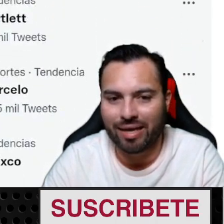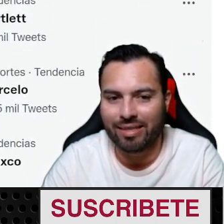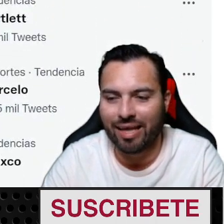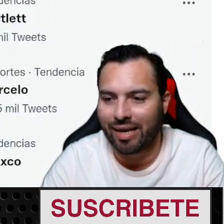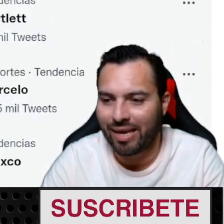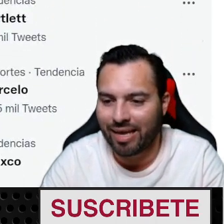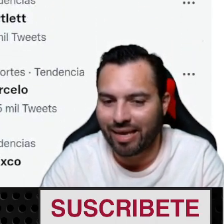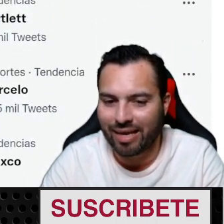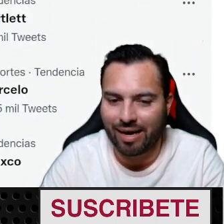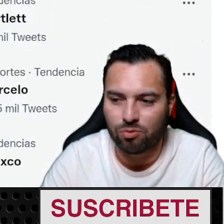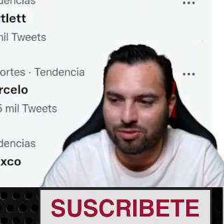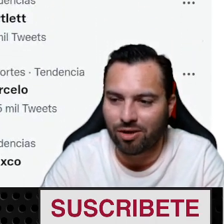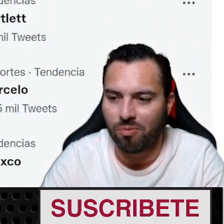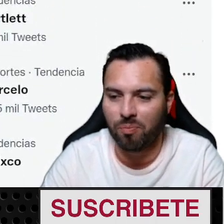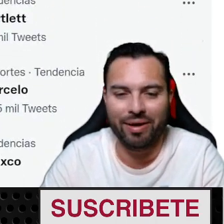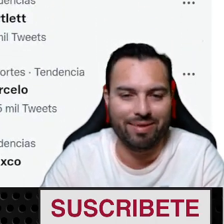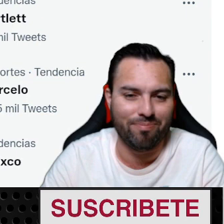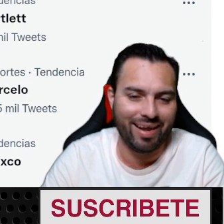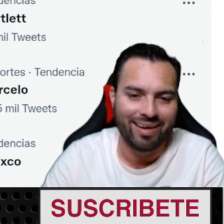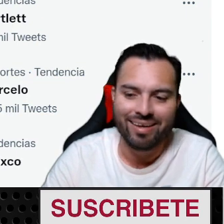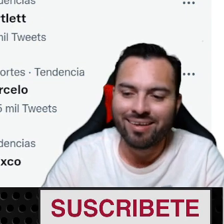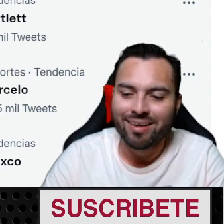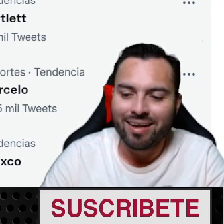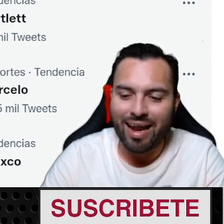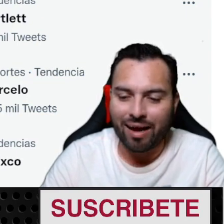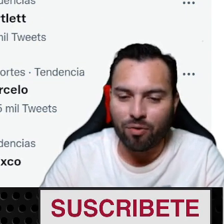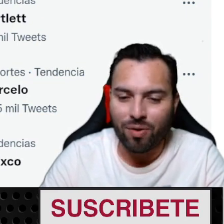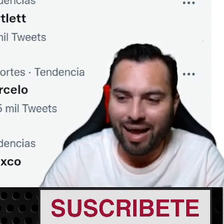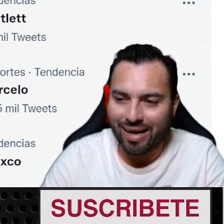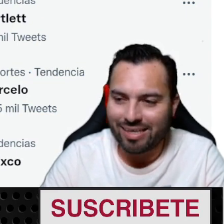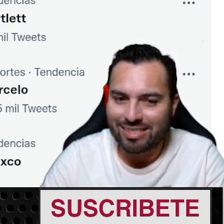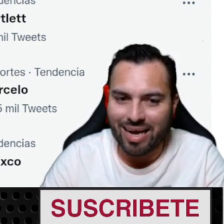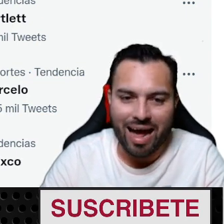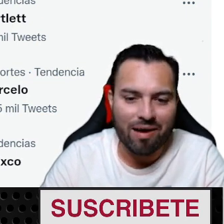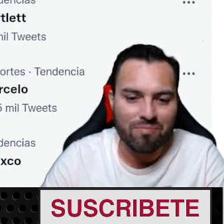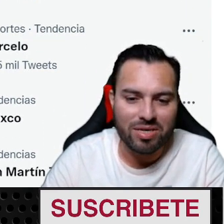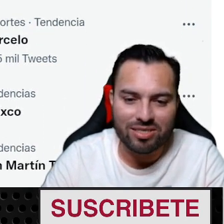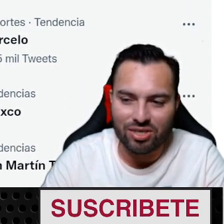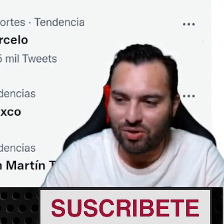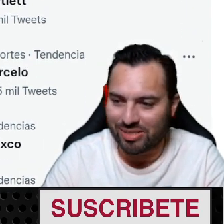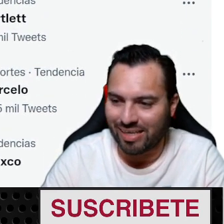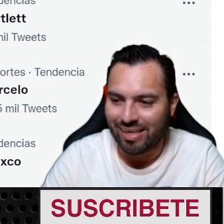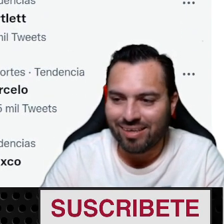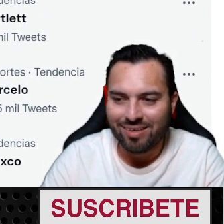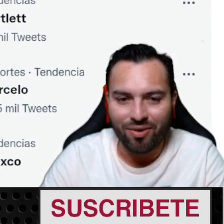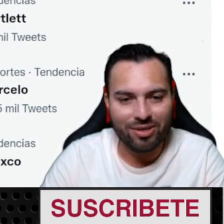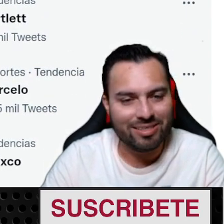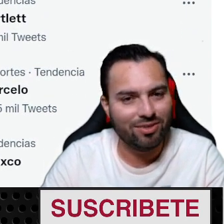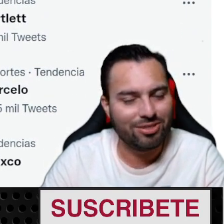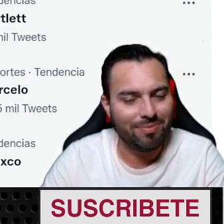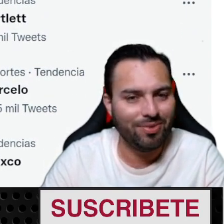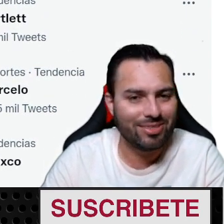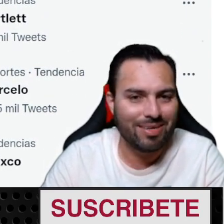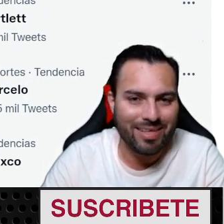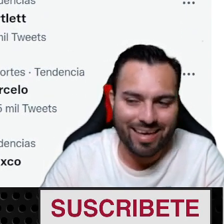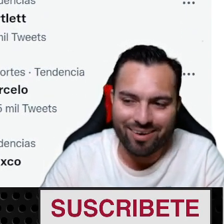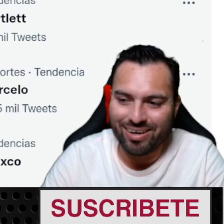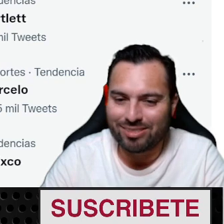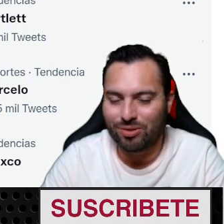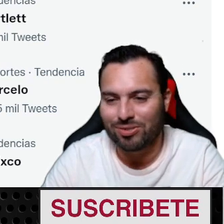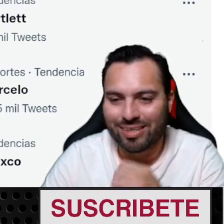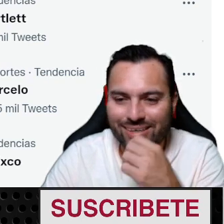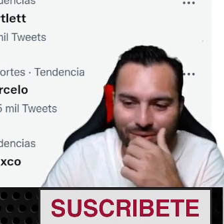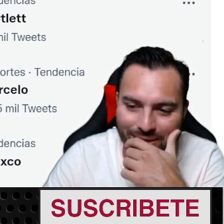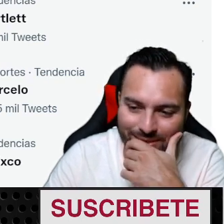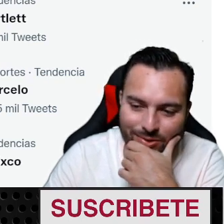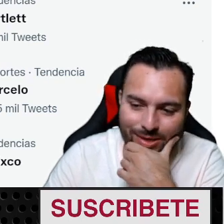en esta imagen de Enrique krause como pueden ver la cucaracha ambiciosa hoy si no se no se